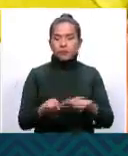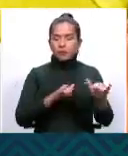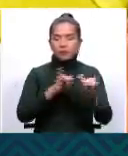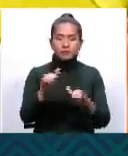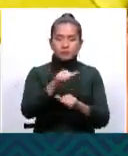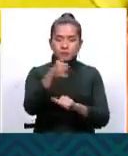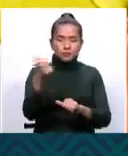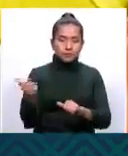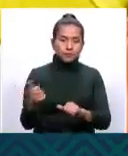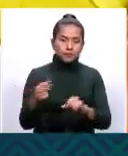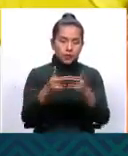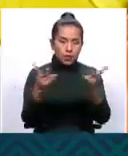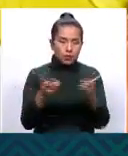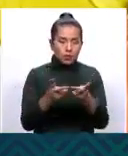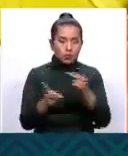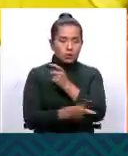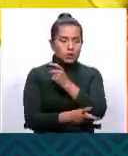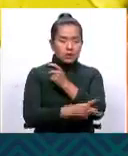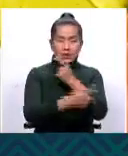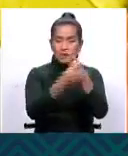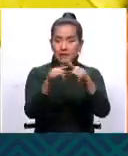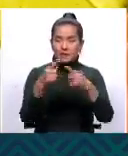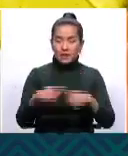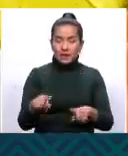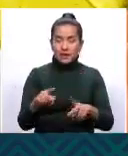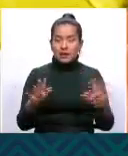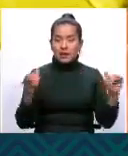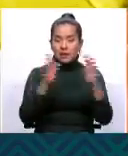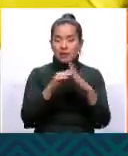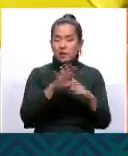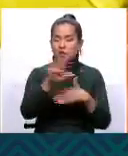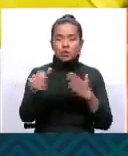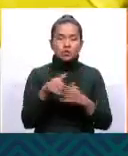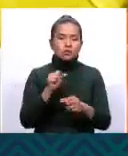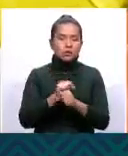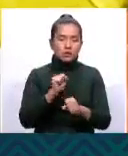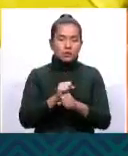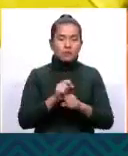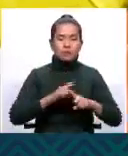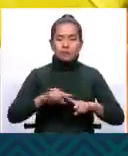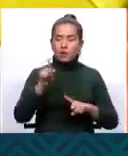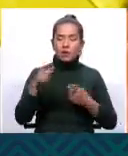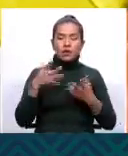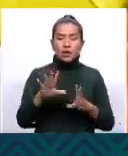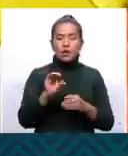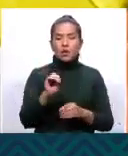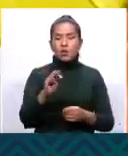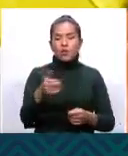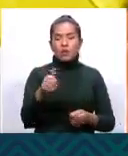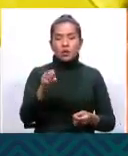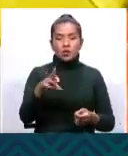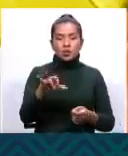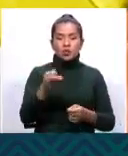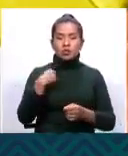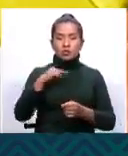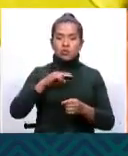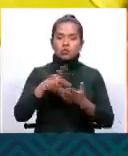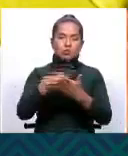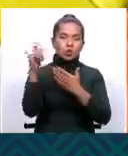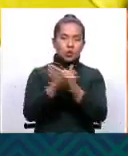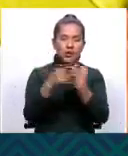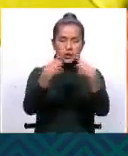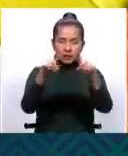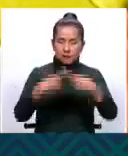las provincias, el del Departamento de La Paz. En el caso de la provincia Omasuyos, estamos trabajando en varios